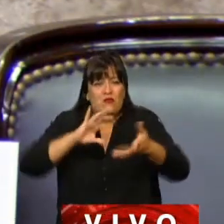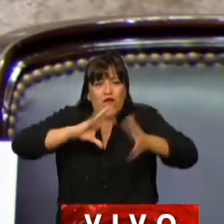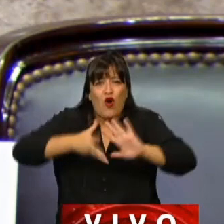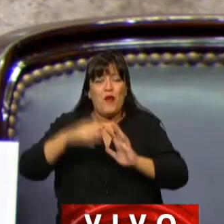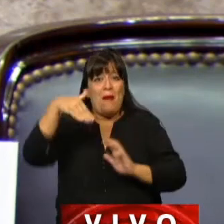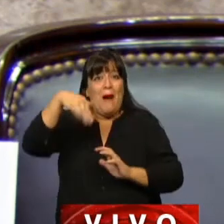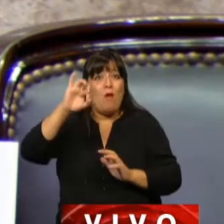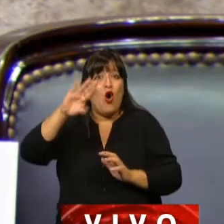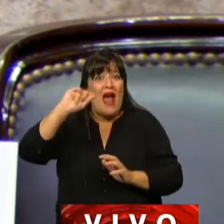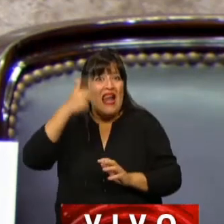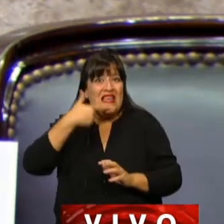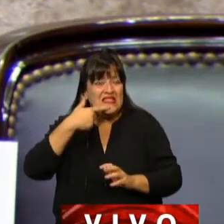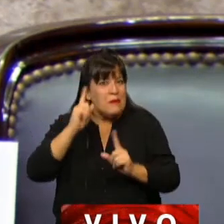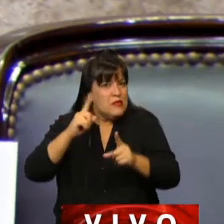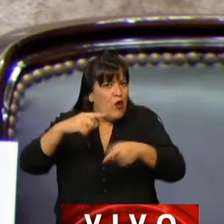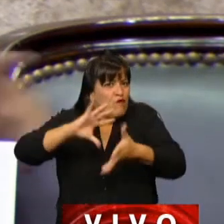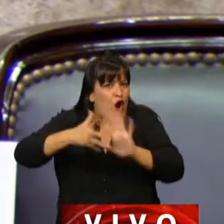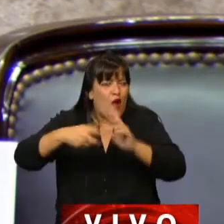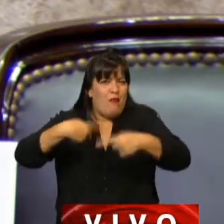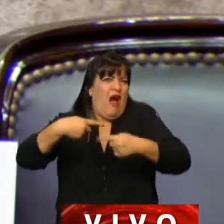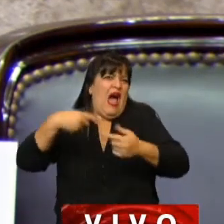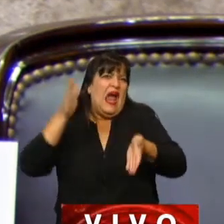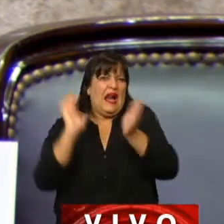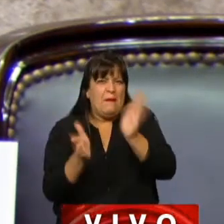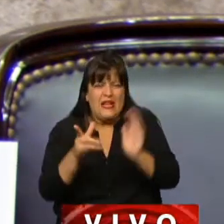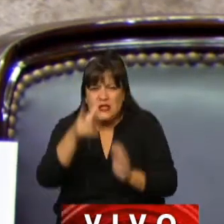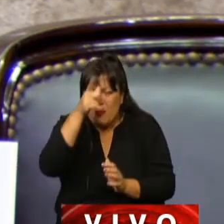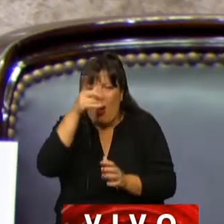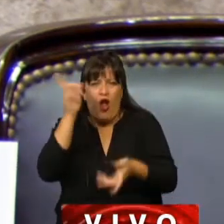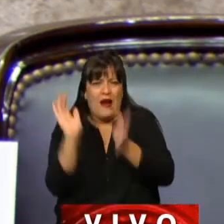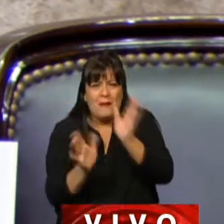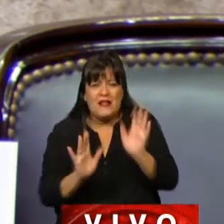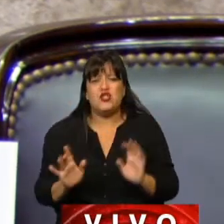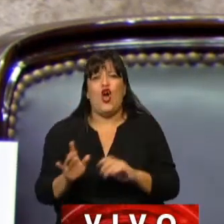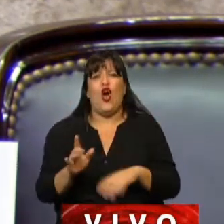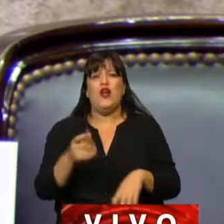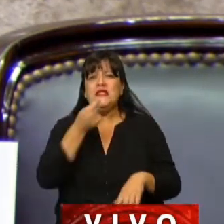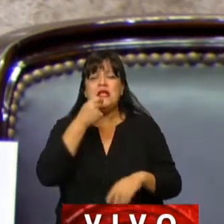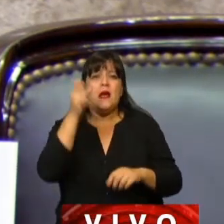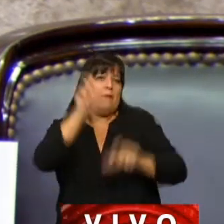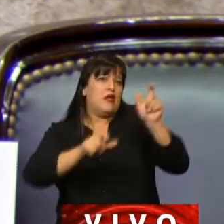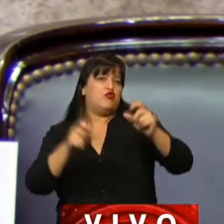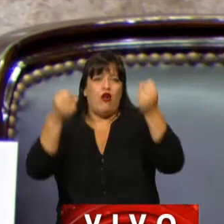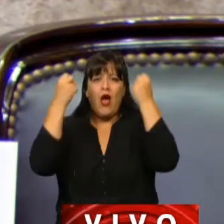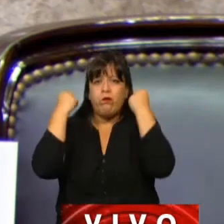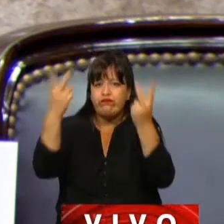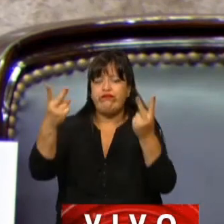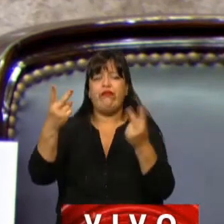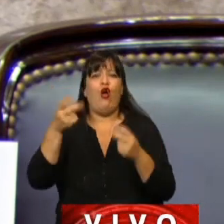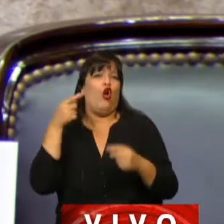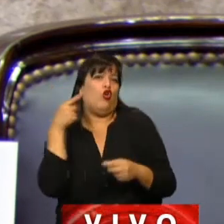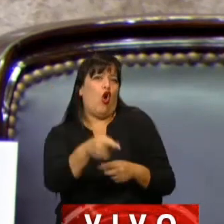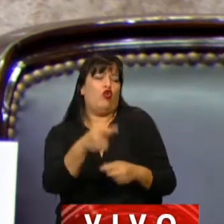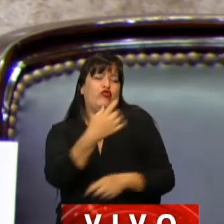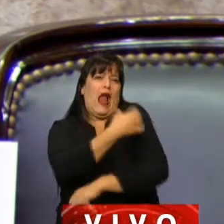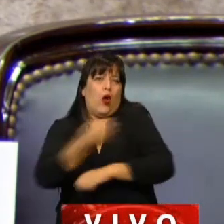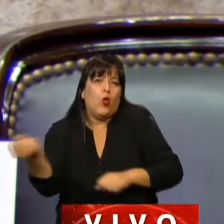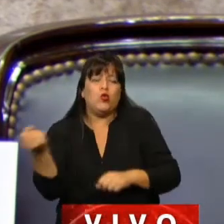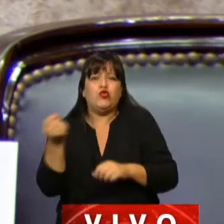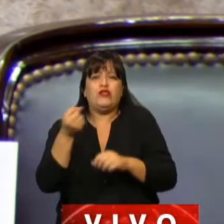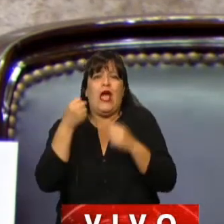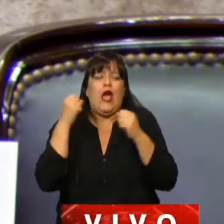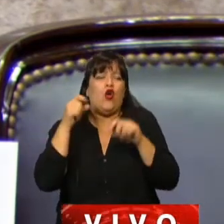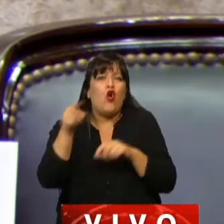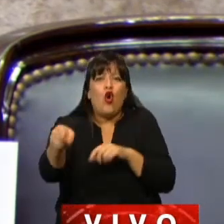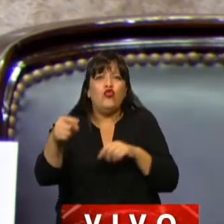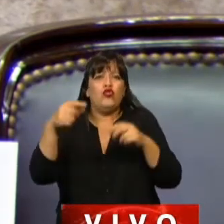él, de represión, de encarcelar a los que se rebelan contra el ajuste y la pobreza, van a necesitar más que